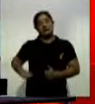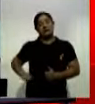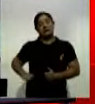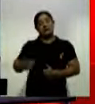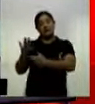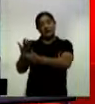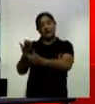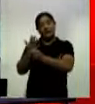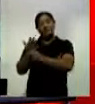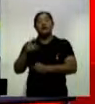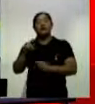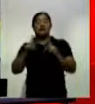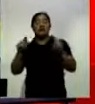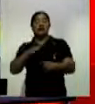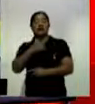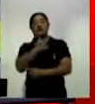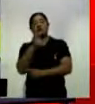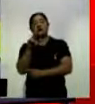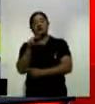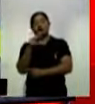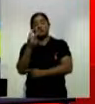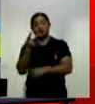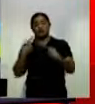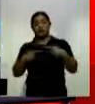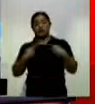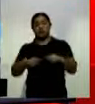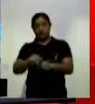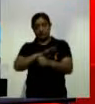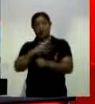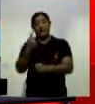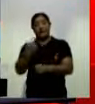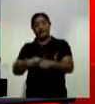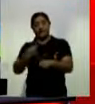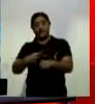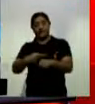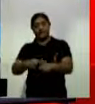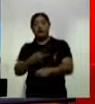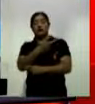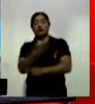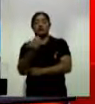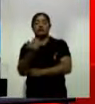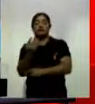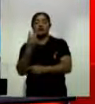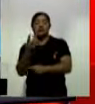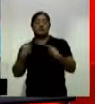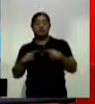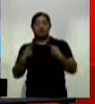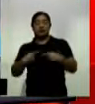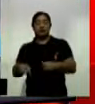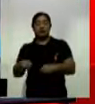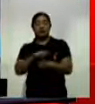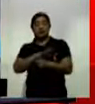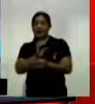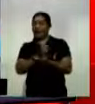informó que Tlaxcala registra 782 casos positivos de COVID-19, 253 personas recuperadas